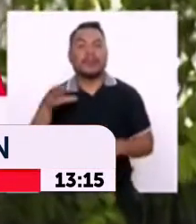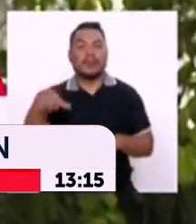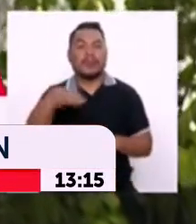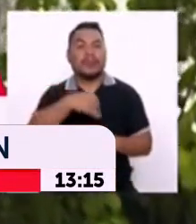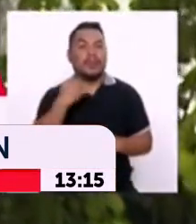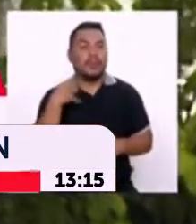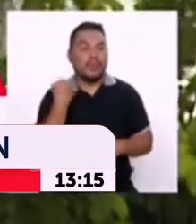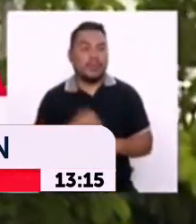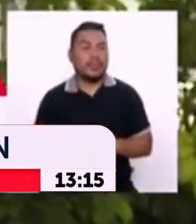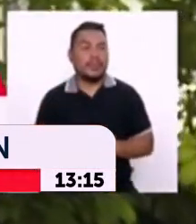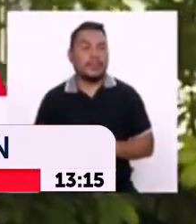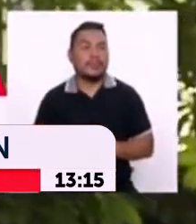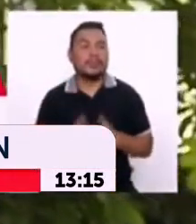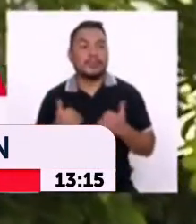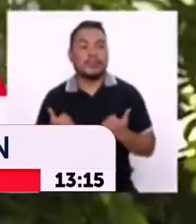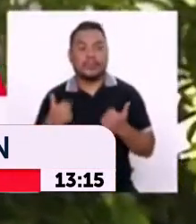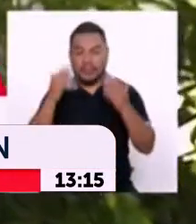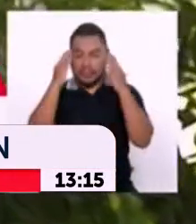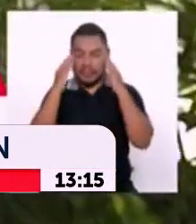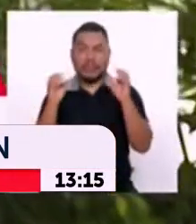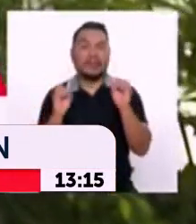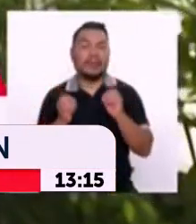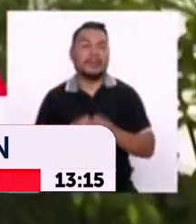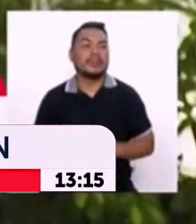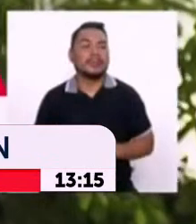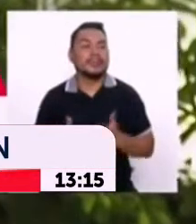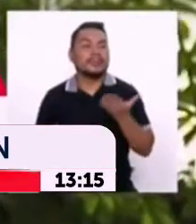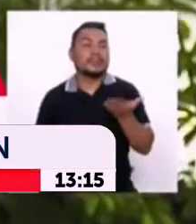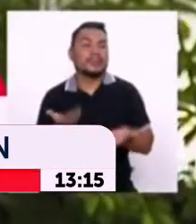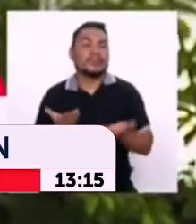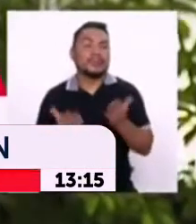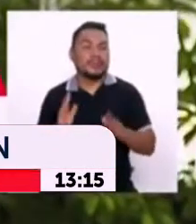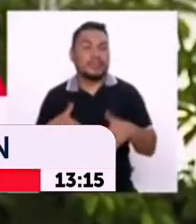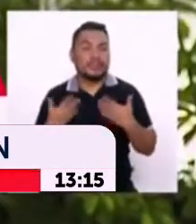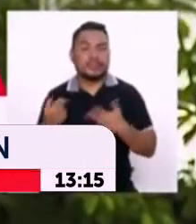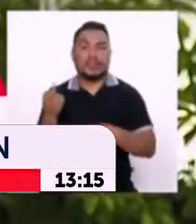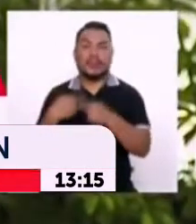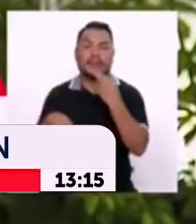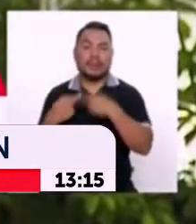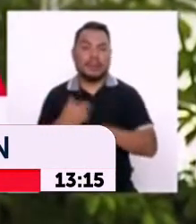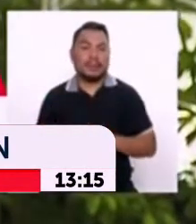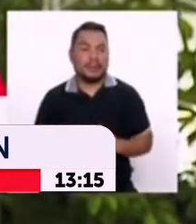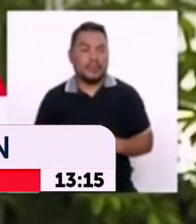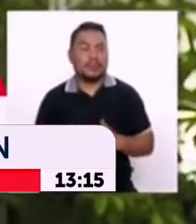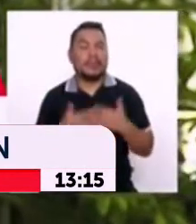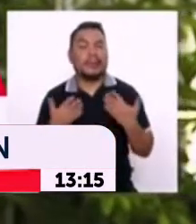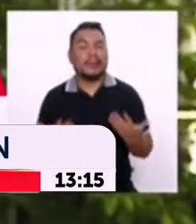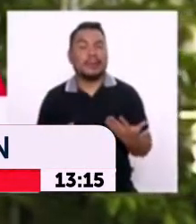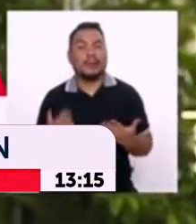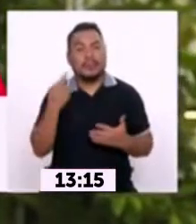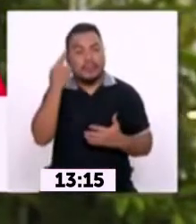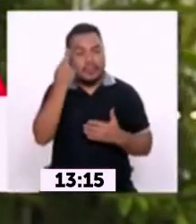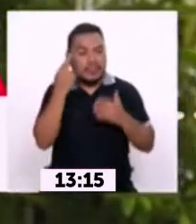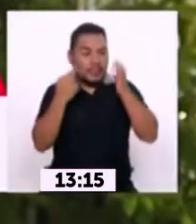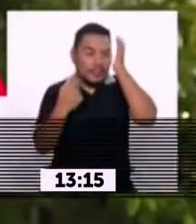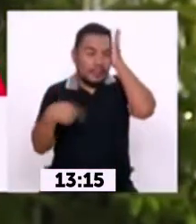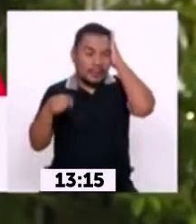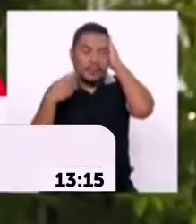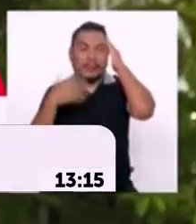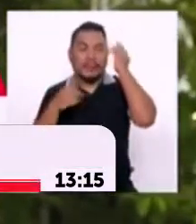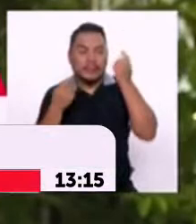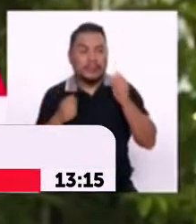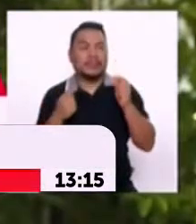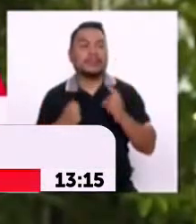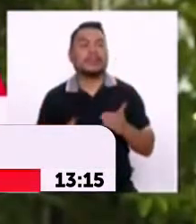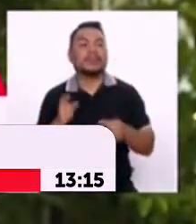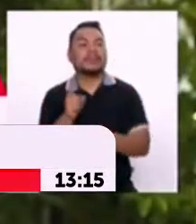juveniles. Si no los atendemos, probablemente podrían retornar. Por eso es que hemos